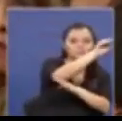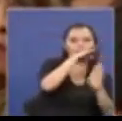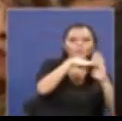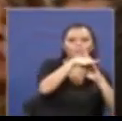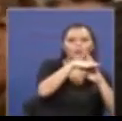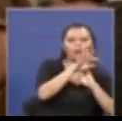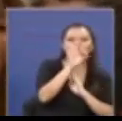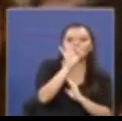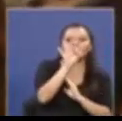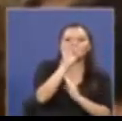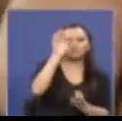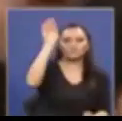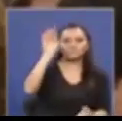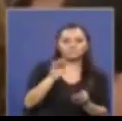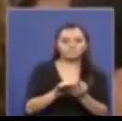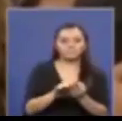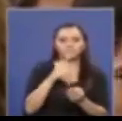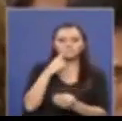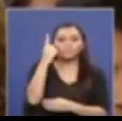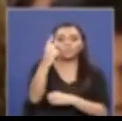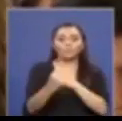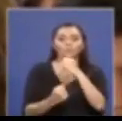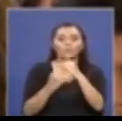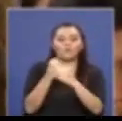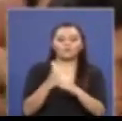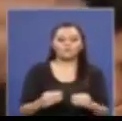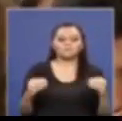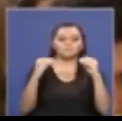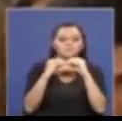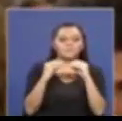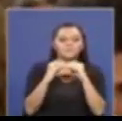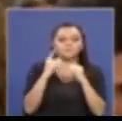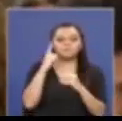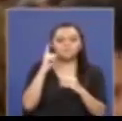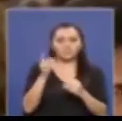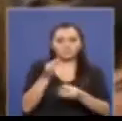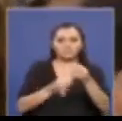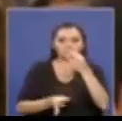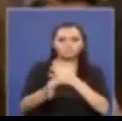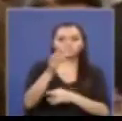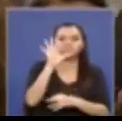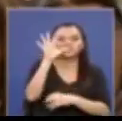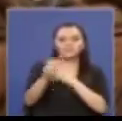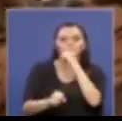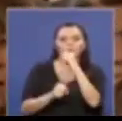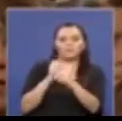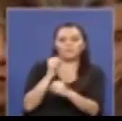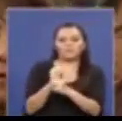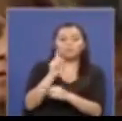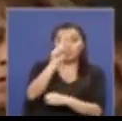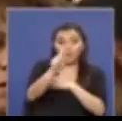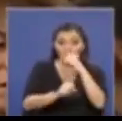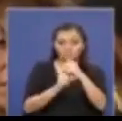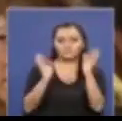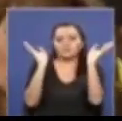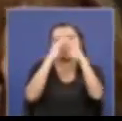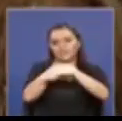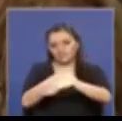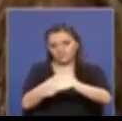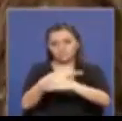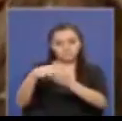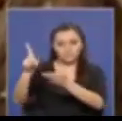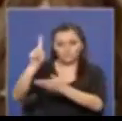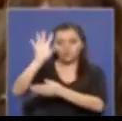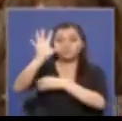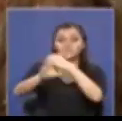de Fomento y recibir un año más de gracia y 5 años de plazo para pagar las deudas. De manera